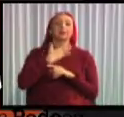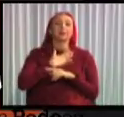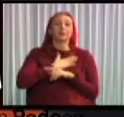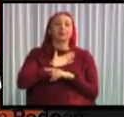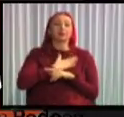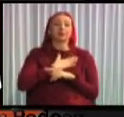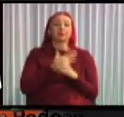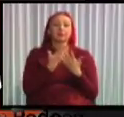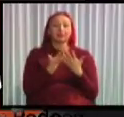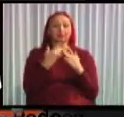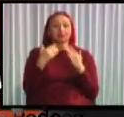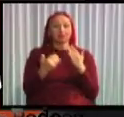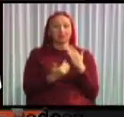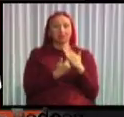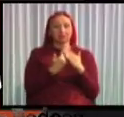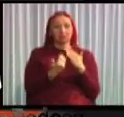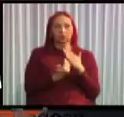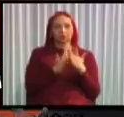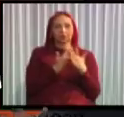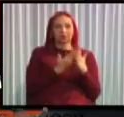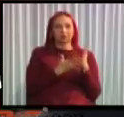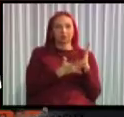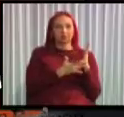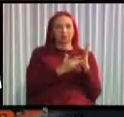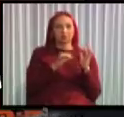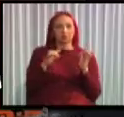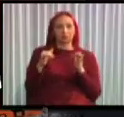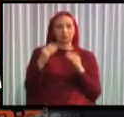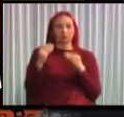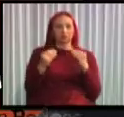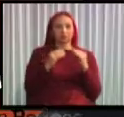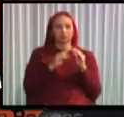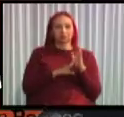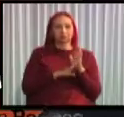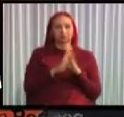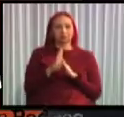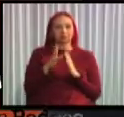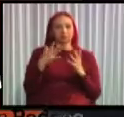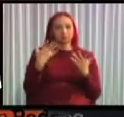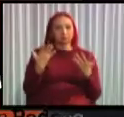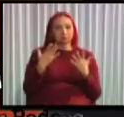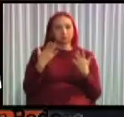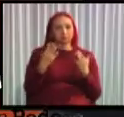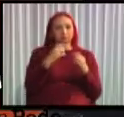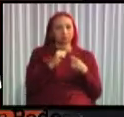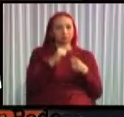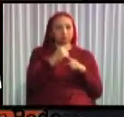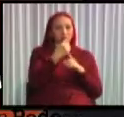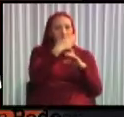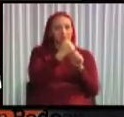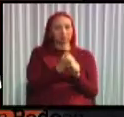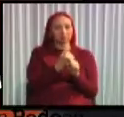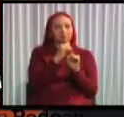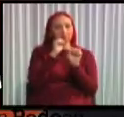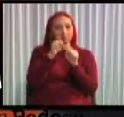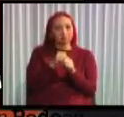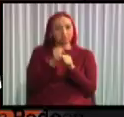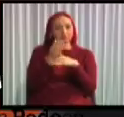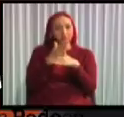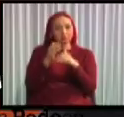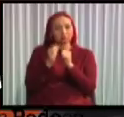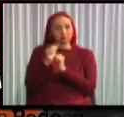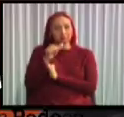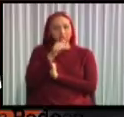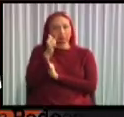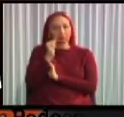lamentablemente, la nueva tecnología en los juegos lo que ha venido es a contrarrestar el hecho de que los niños puedan convivir con otros,